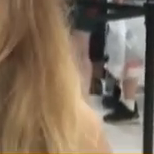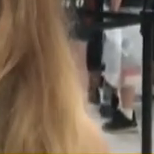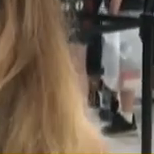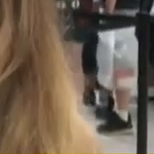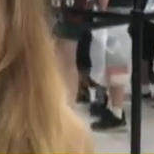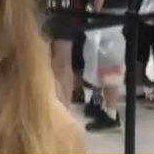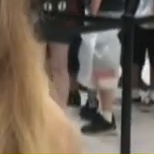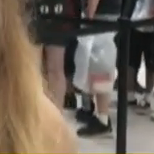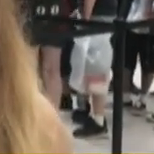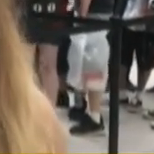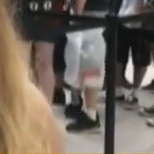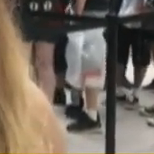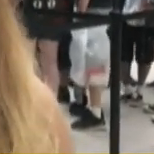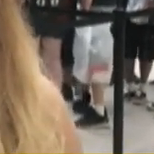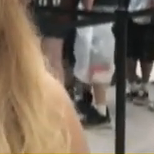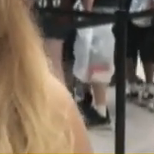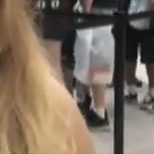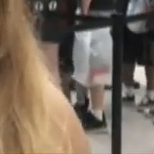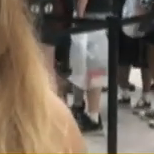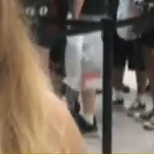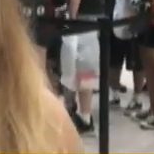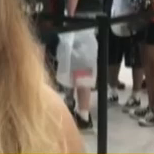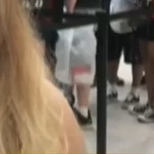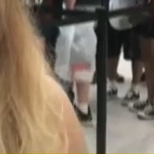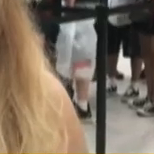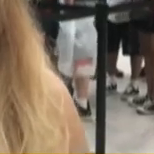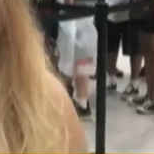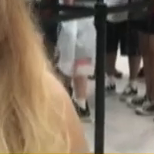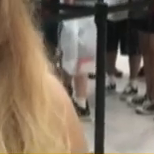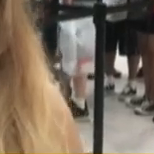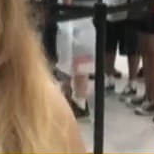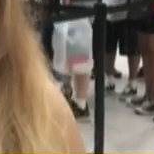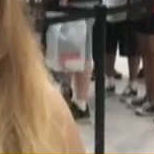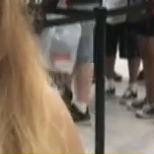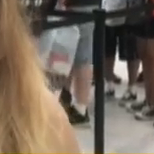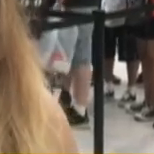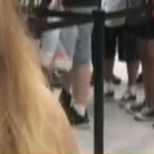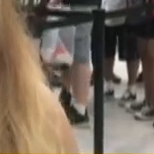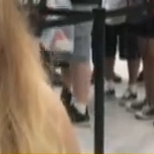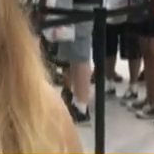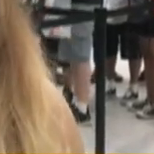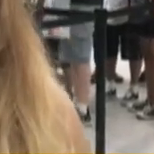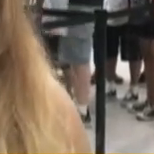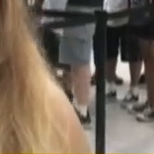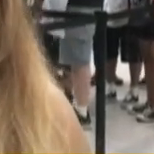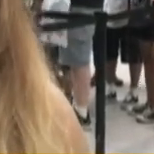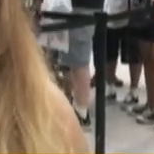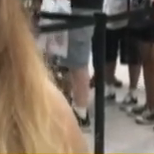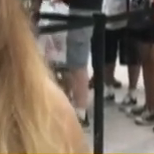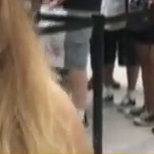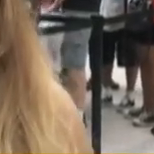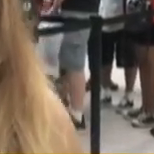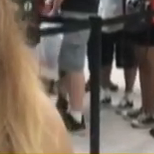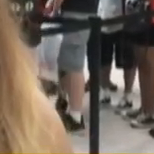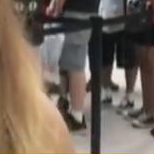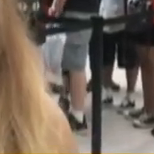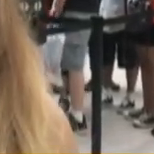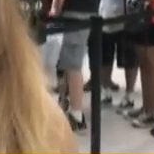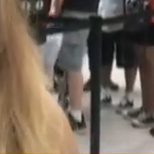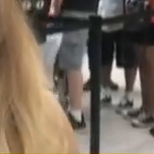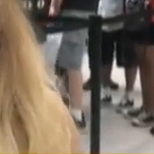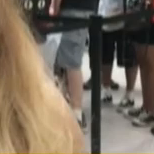Guillermo del Toro es una gran inspiración. Soy estudiante de fotografía y los aspectos visuales que crea para